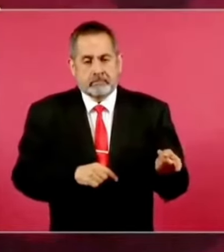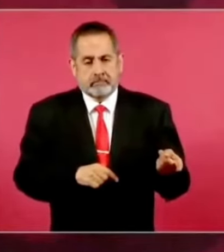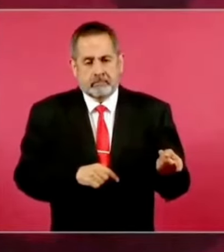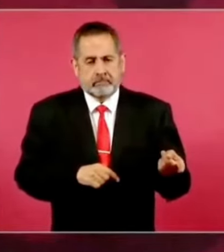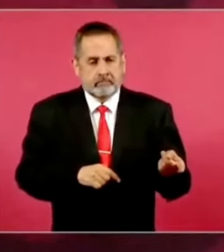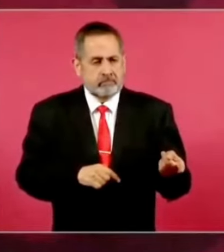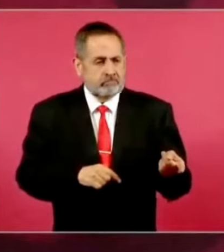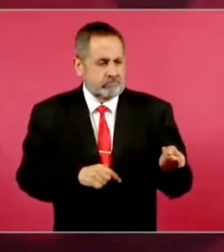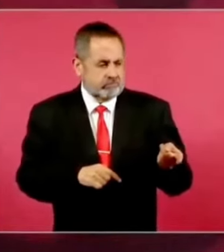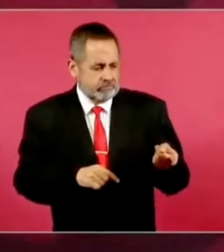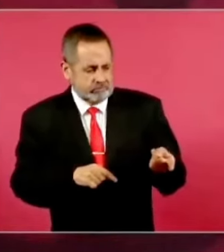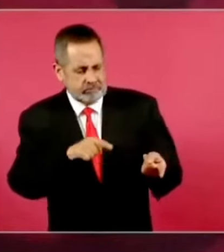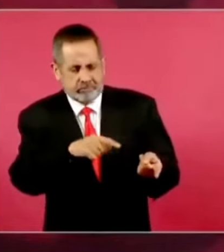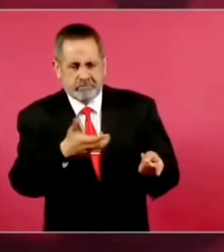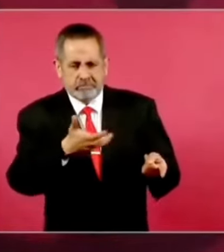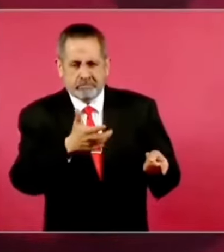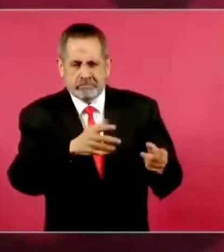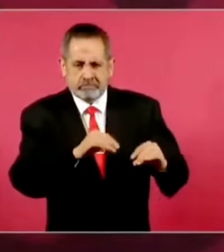actúa,